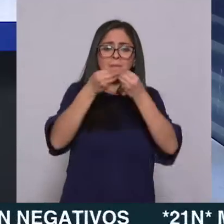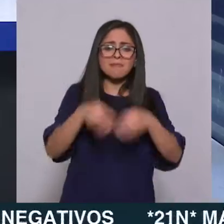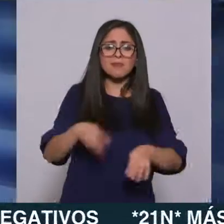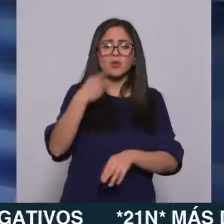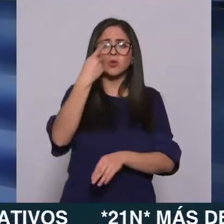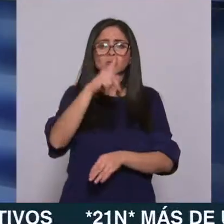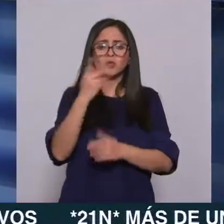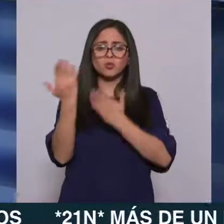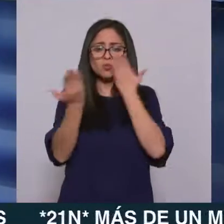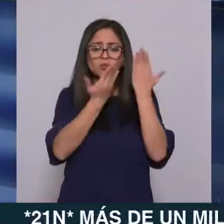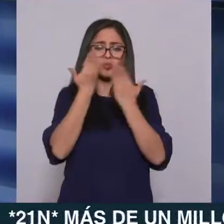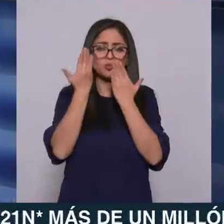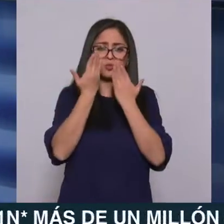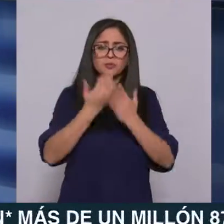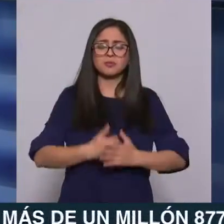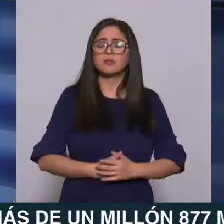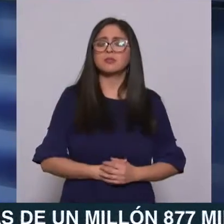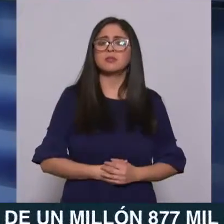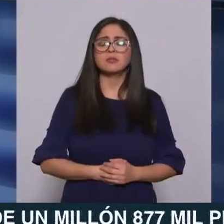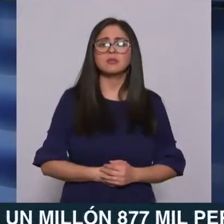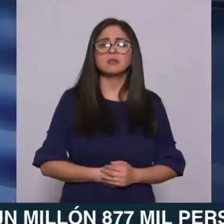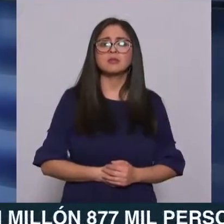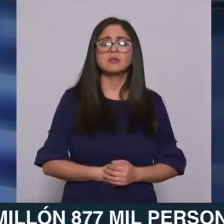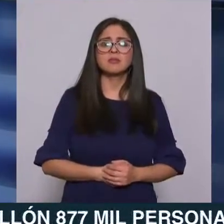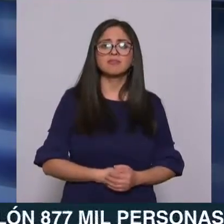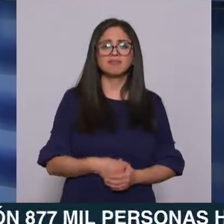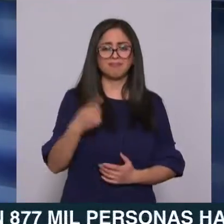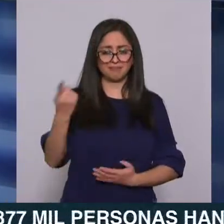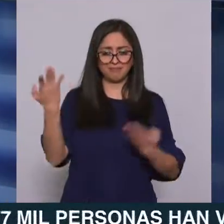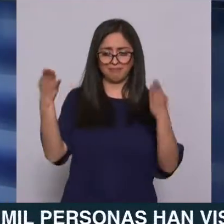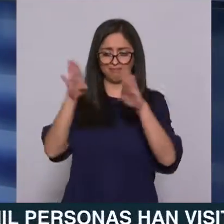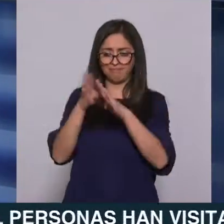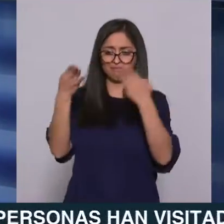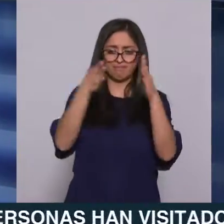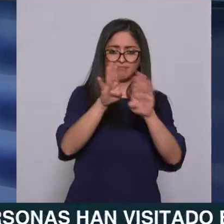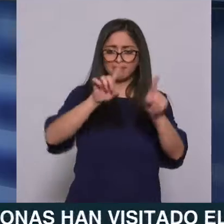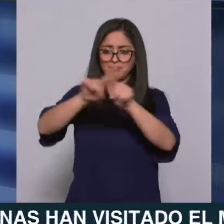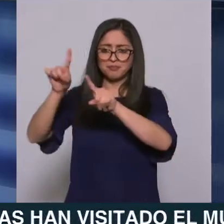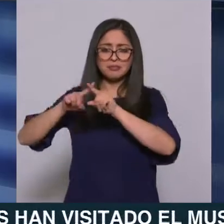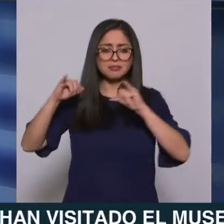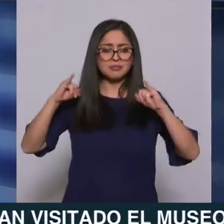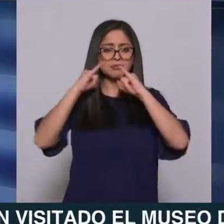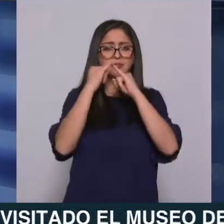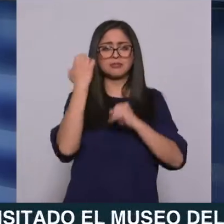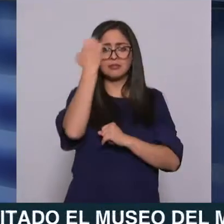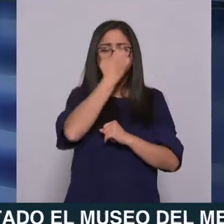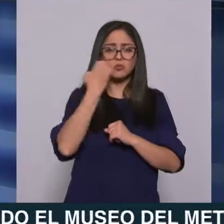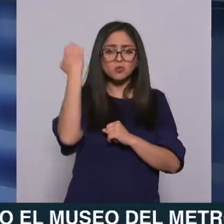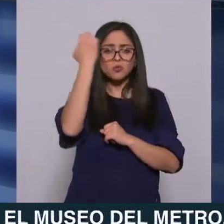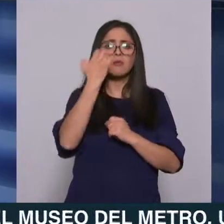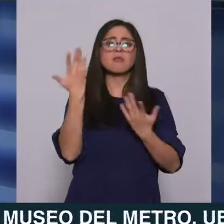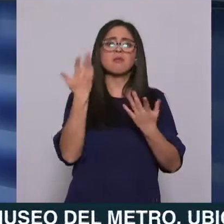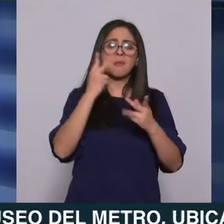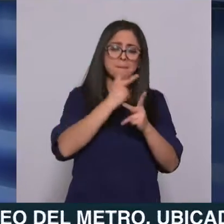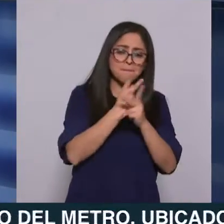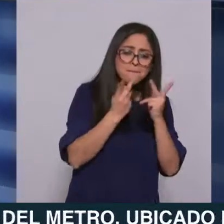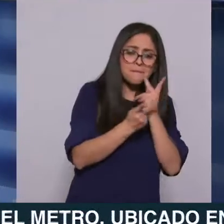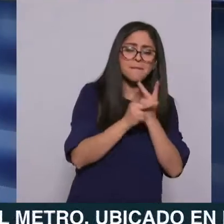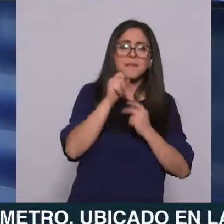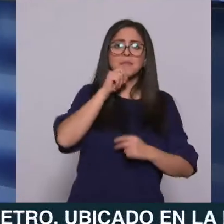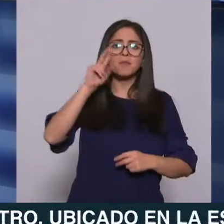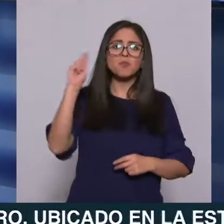precisamente para conversar sobre las consecuencias del paro de actividades en algunas instituciones de educación superior y en las prepas de la